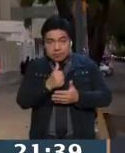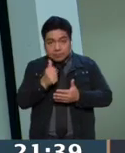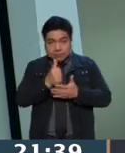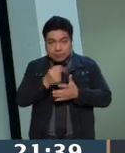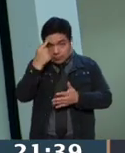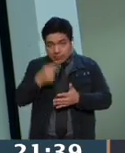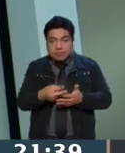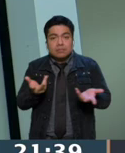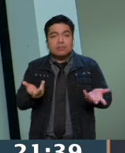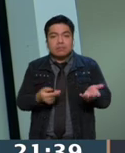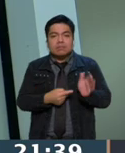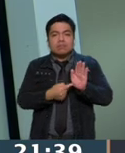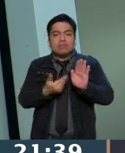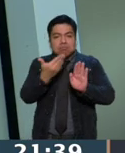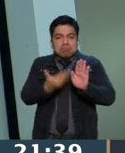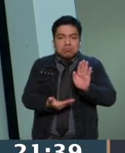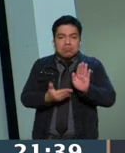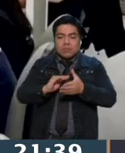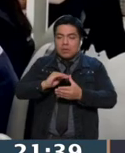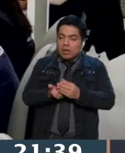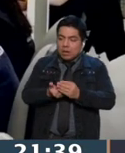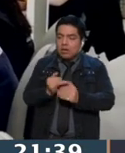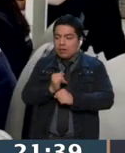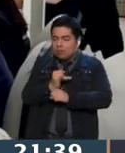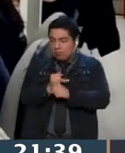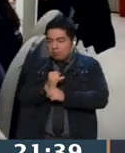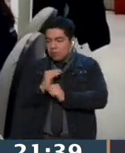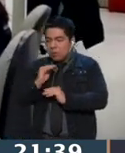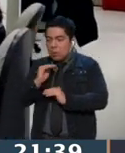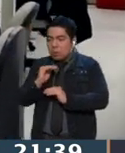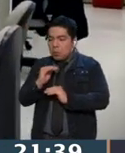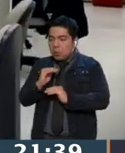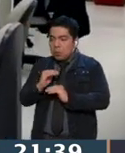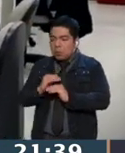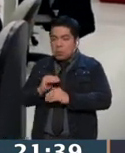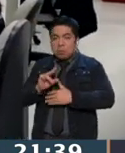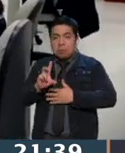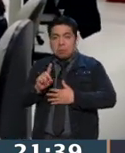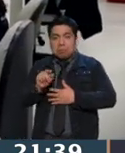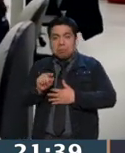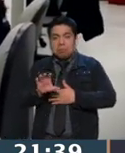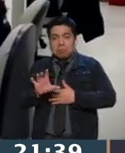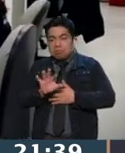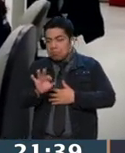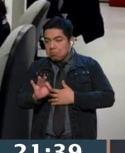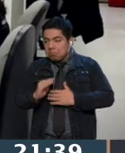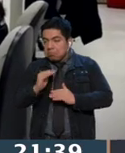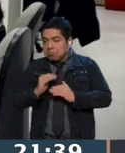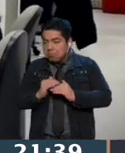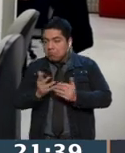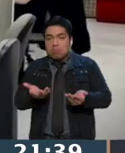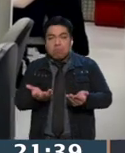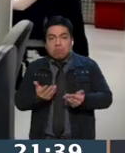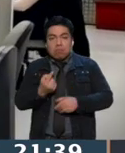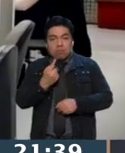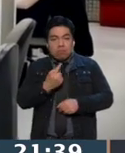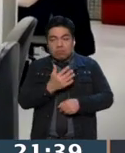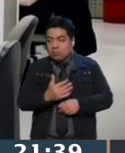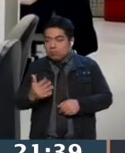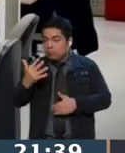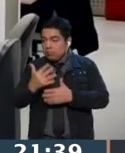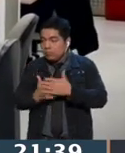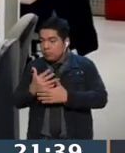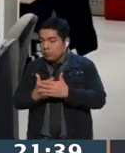México, revelan que las carpetas de investigación disminuyeron en 30.5%. Del 1 al 15 de enero